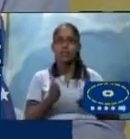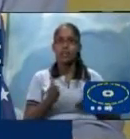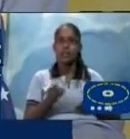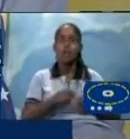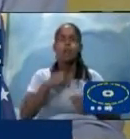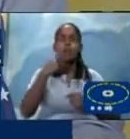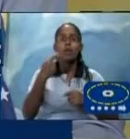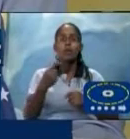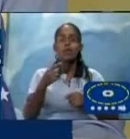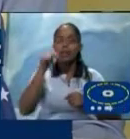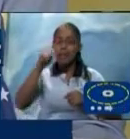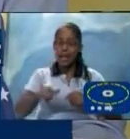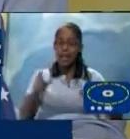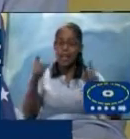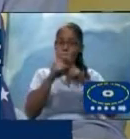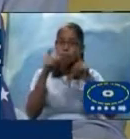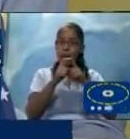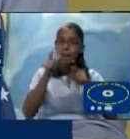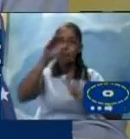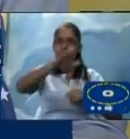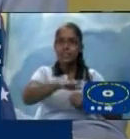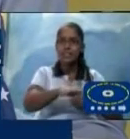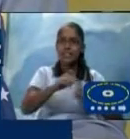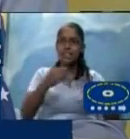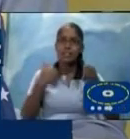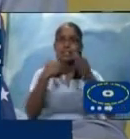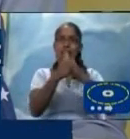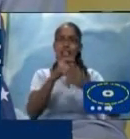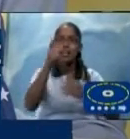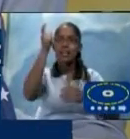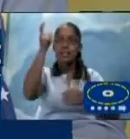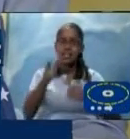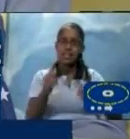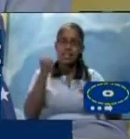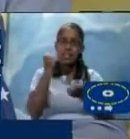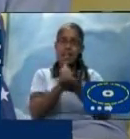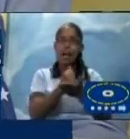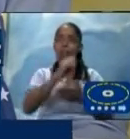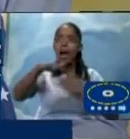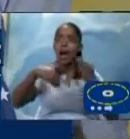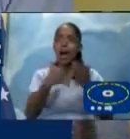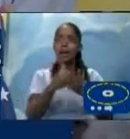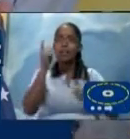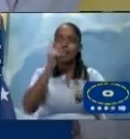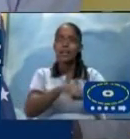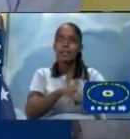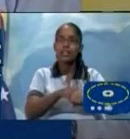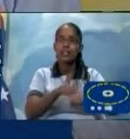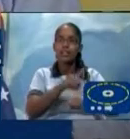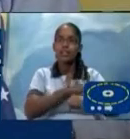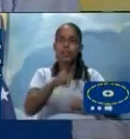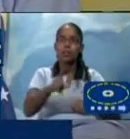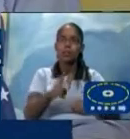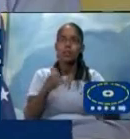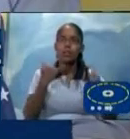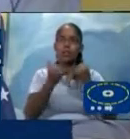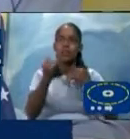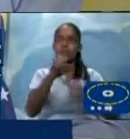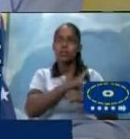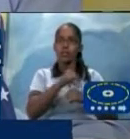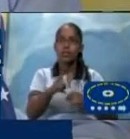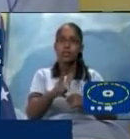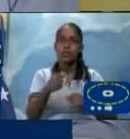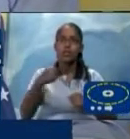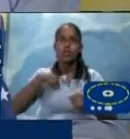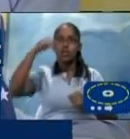anda Daniel, pues estas palabras están cerradas y selladas hasta el tiempo del fin.